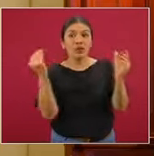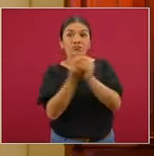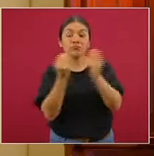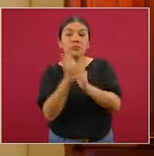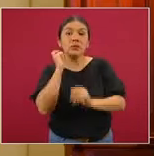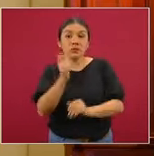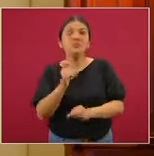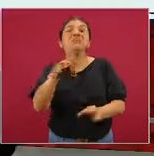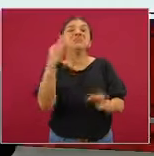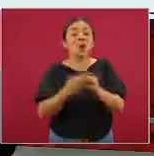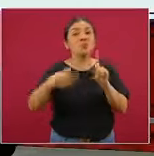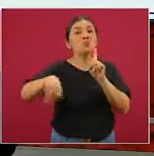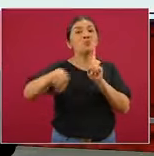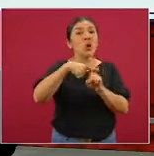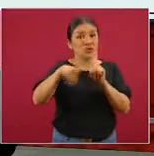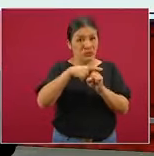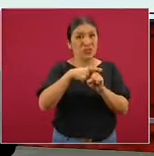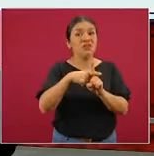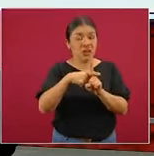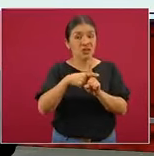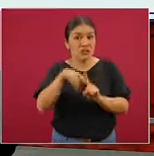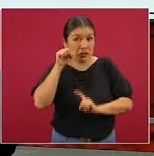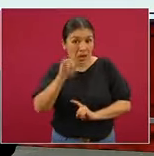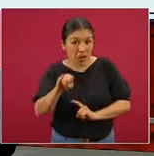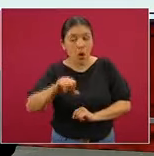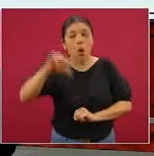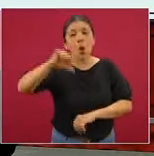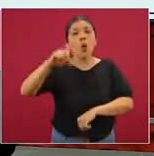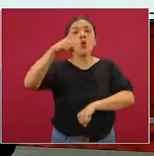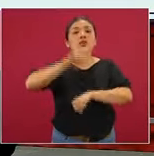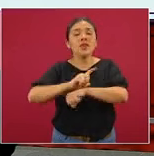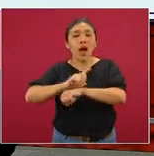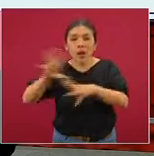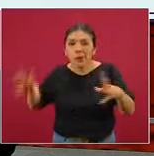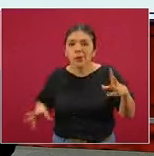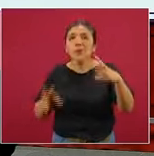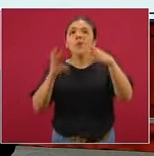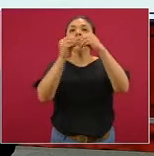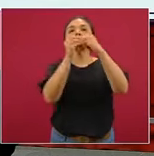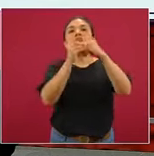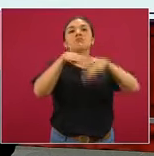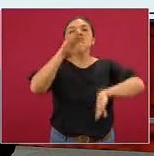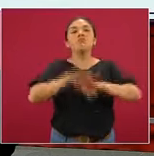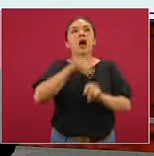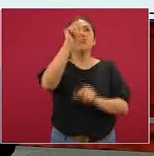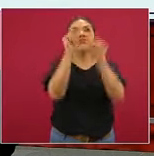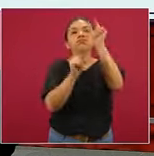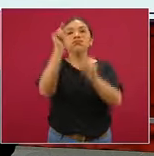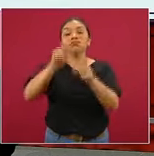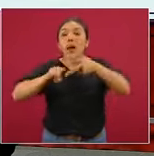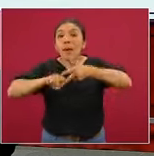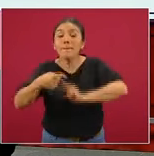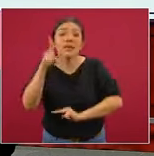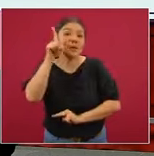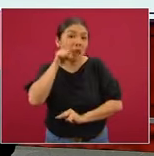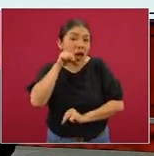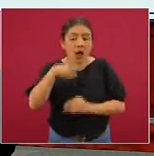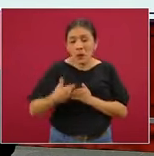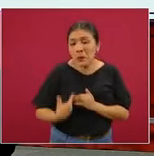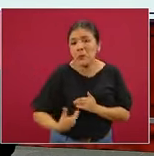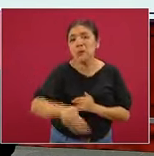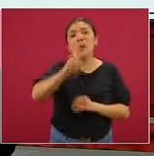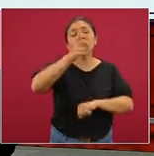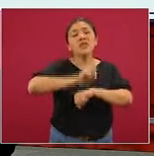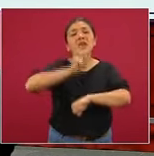como confirmadas por Asociación Epidemiológica, el día de hoy se van a sumar a la estadística. Y a partir de mañana, día con día, se van a